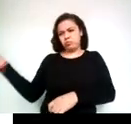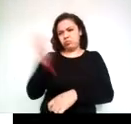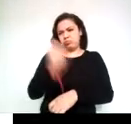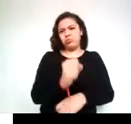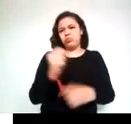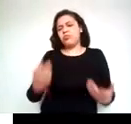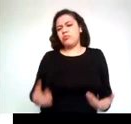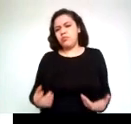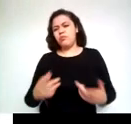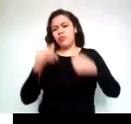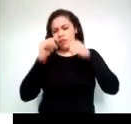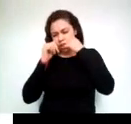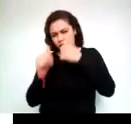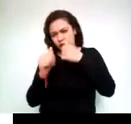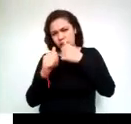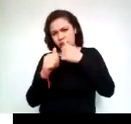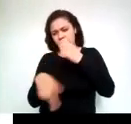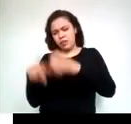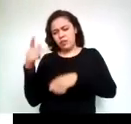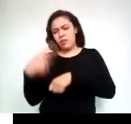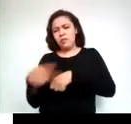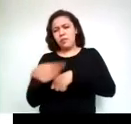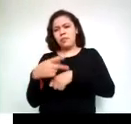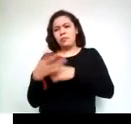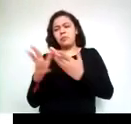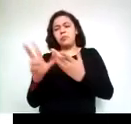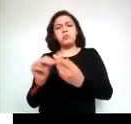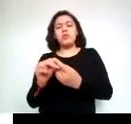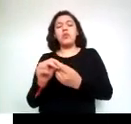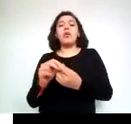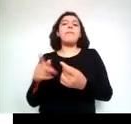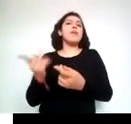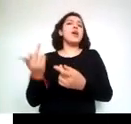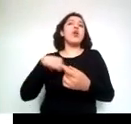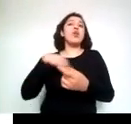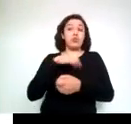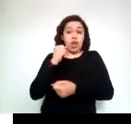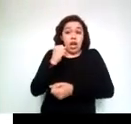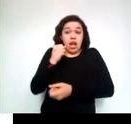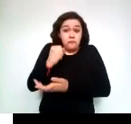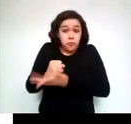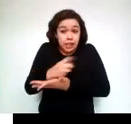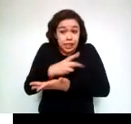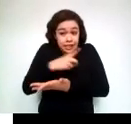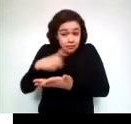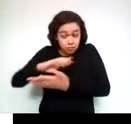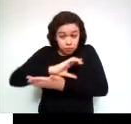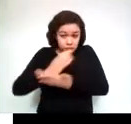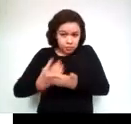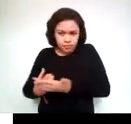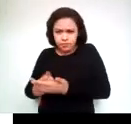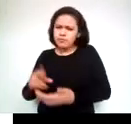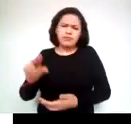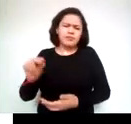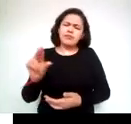contratado para atender los riesgos que haya detectado. Sin embargo, no nos obliga a contratarlos, ¿no? Nos dice